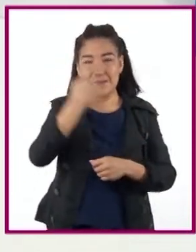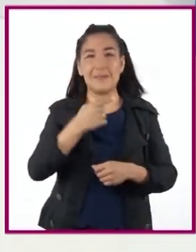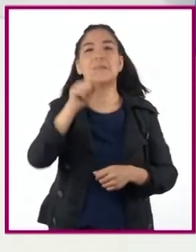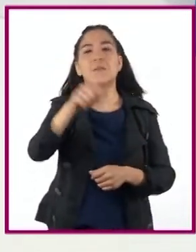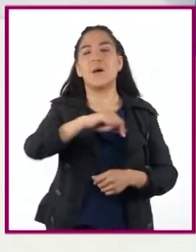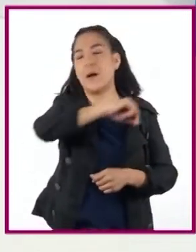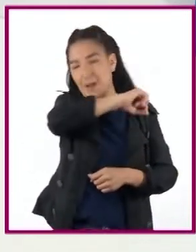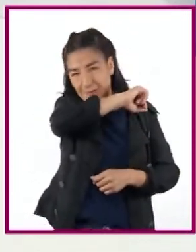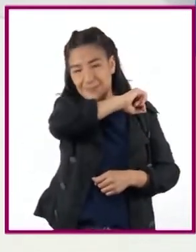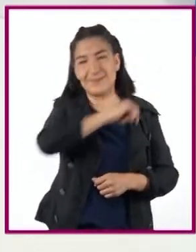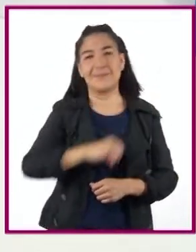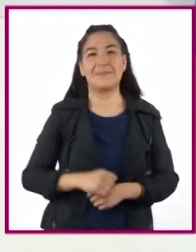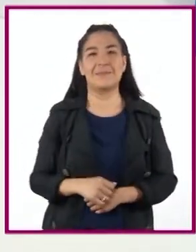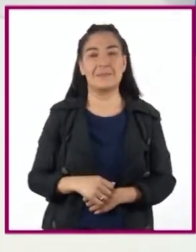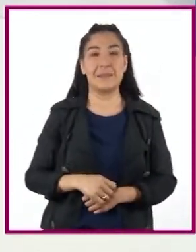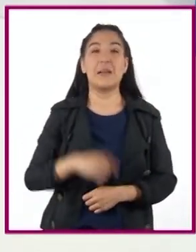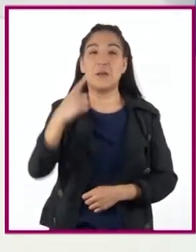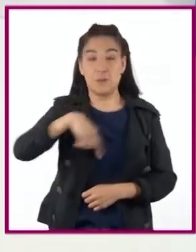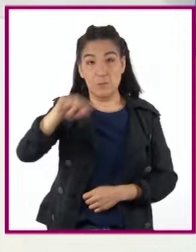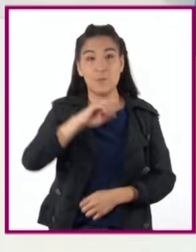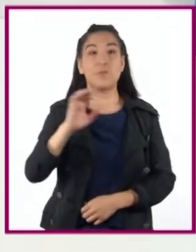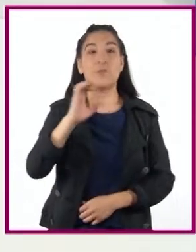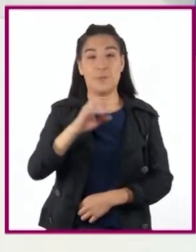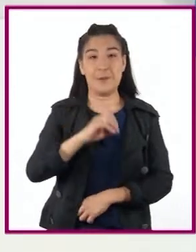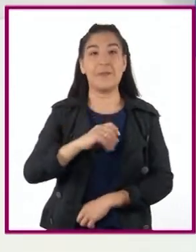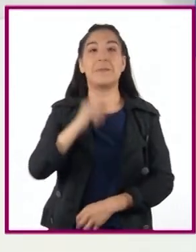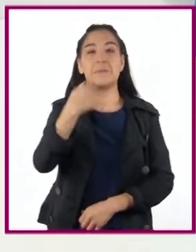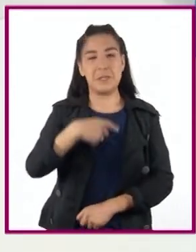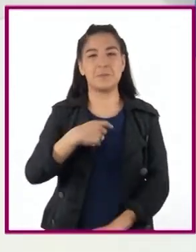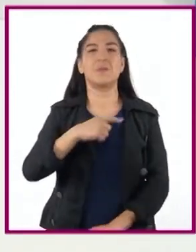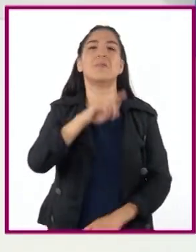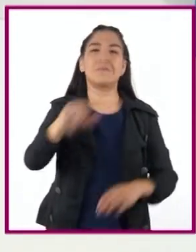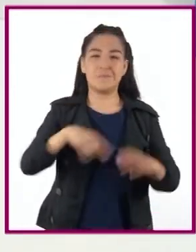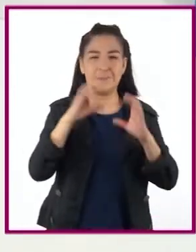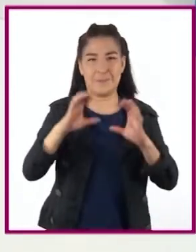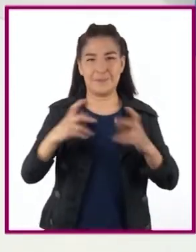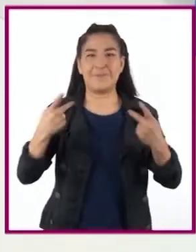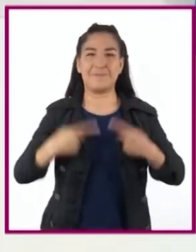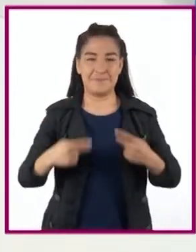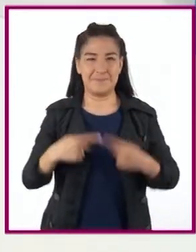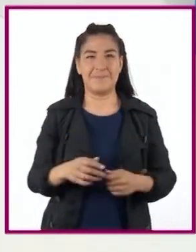el estornudo de etiqueta. Si nos cuidamos a nosotros mismos, cuidamos a los demás.